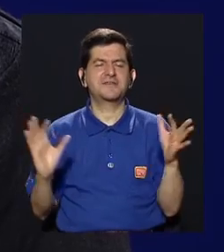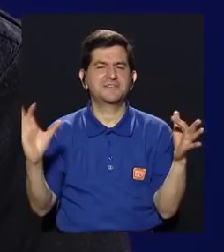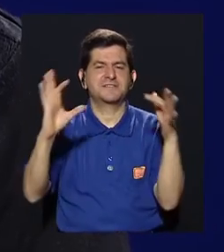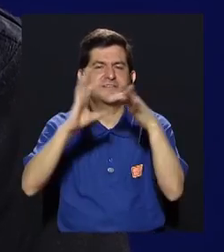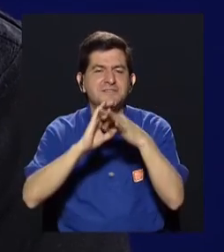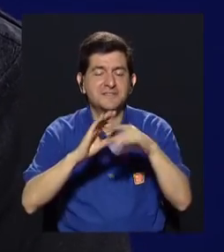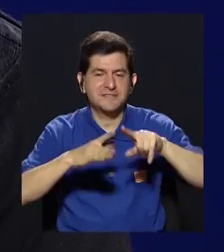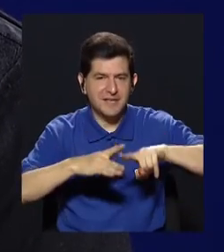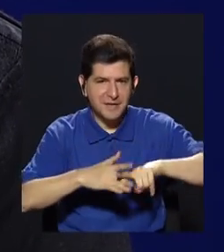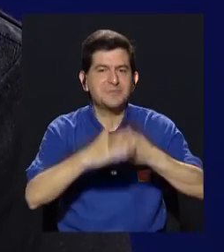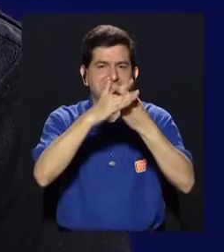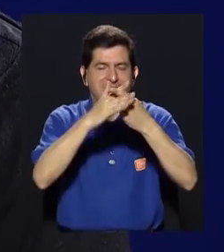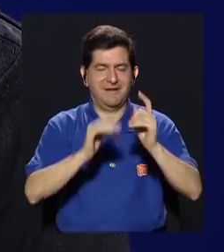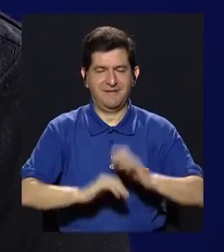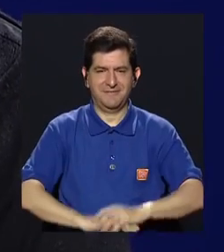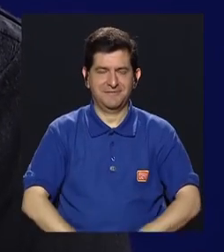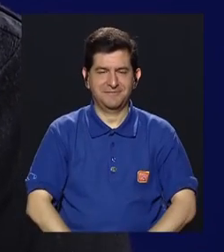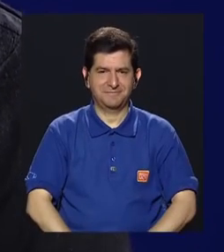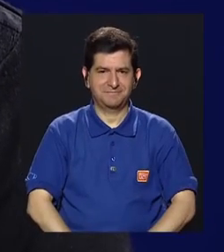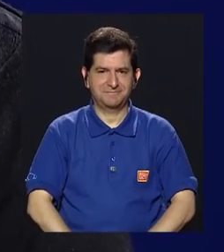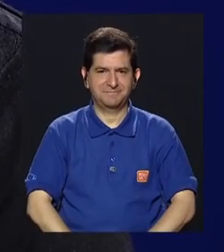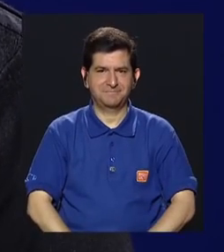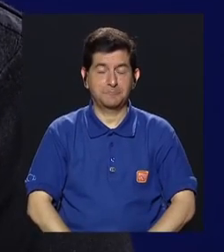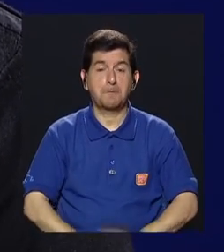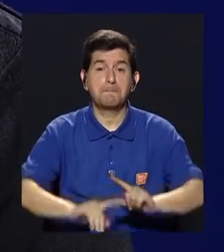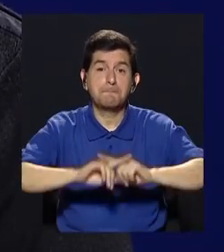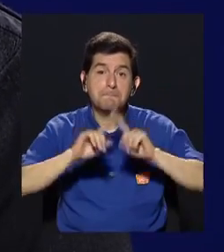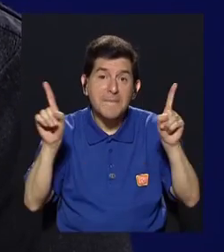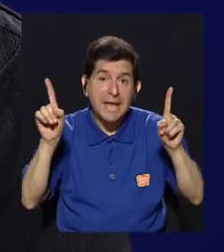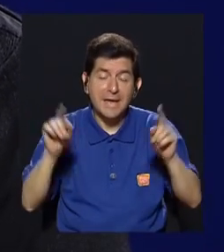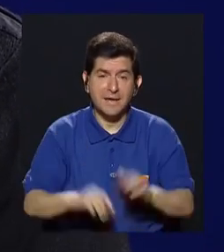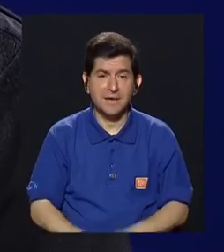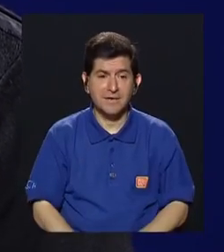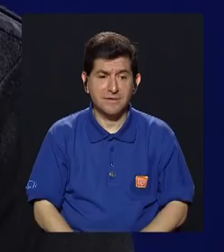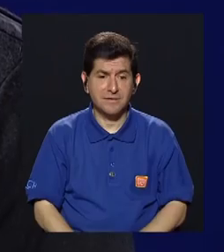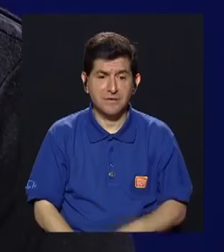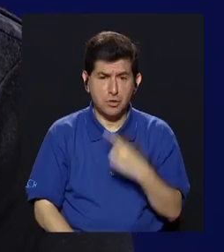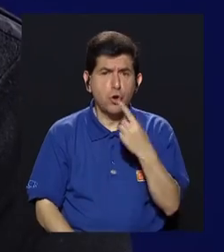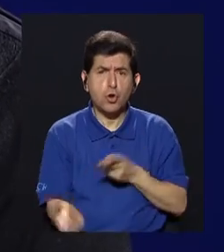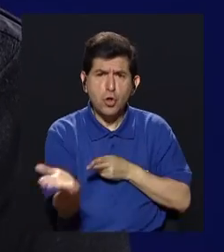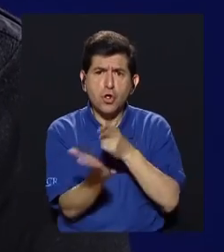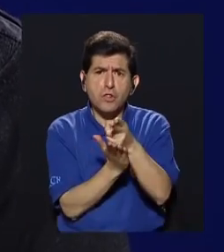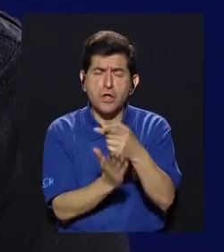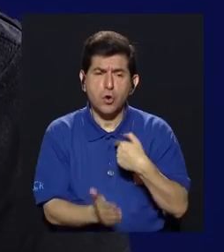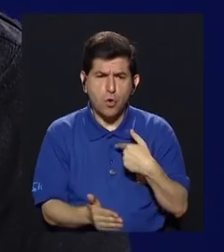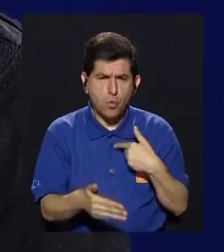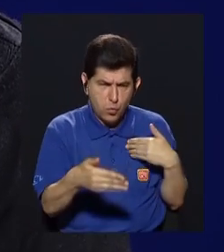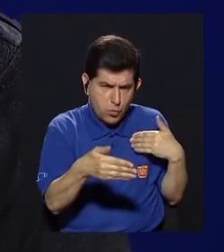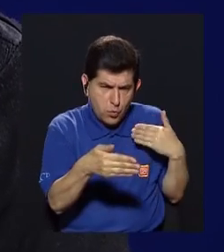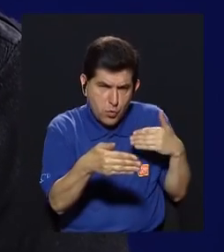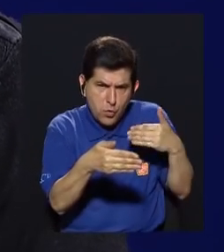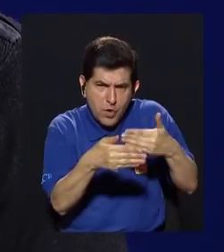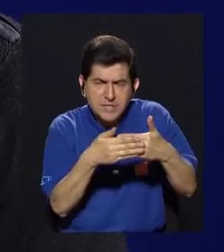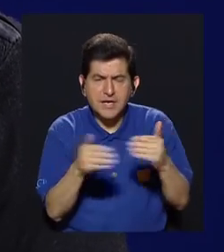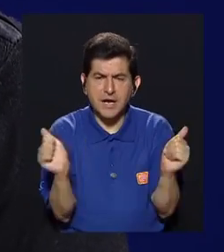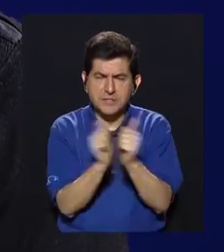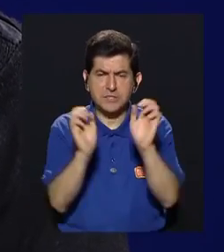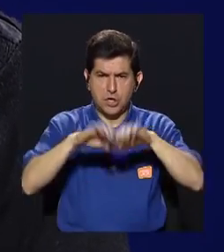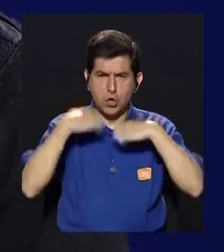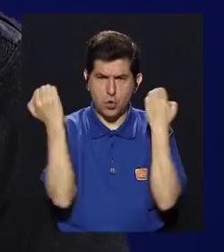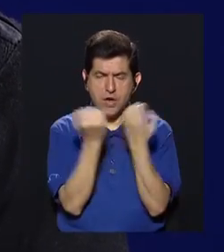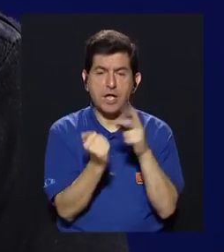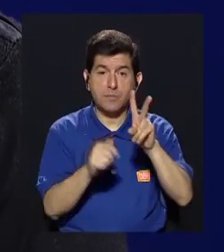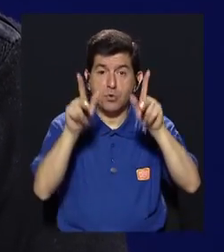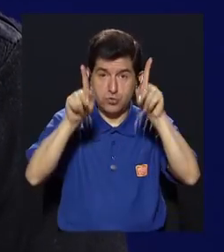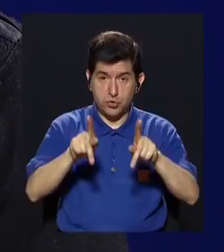para empezar una relación pero ellos no se lo digo con sinceridad o cuando no se acerque cuando yo me acerque con mi equipo que era